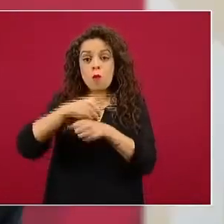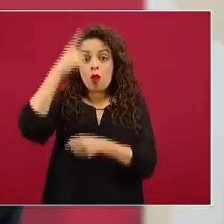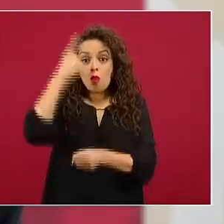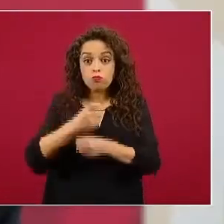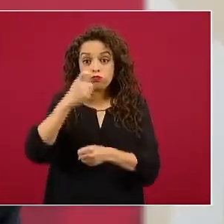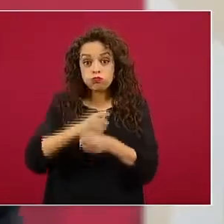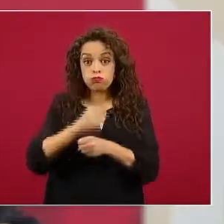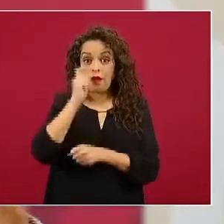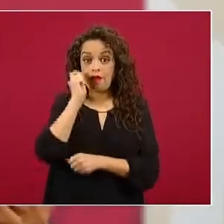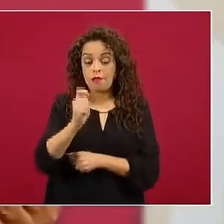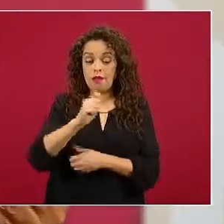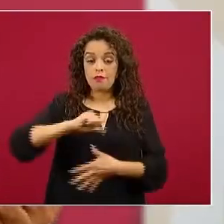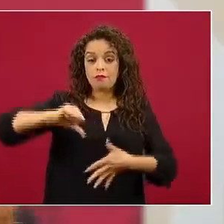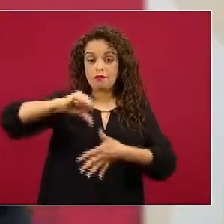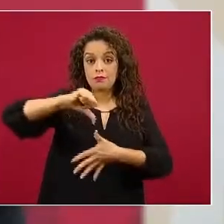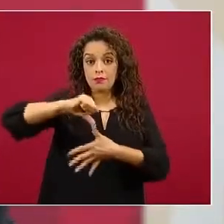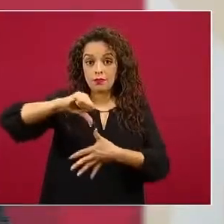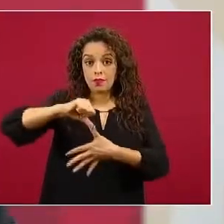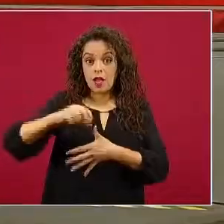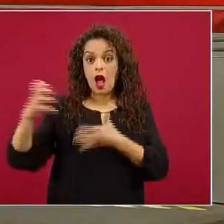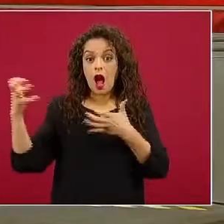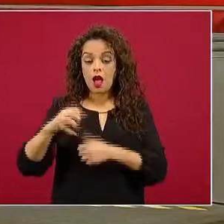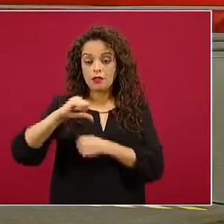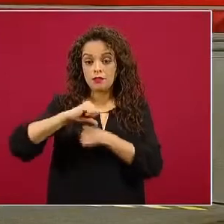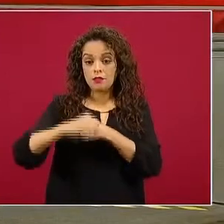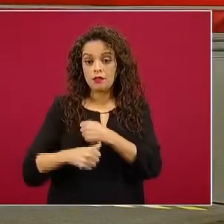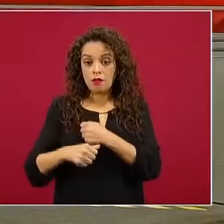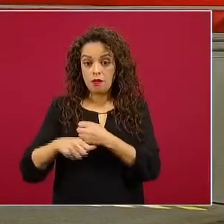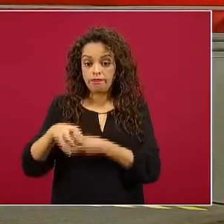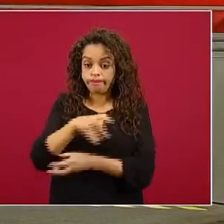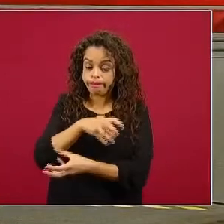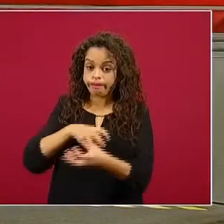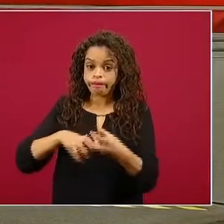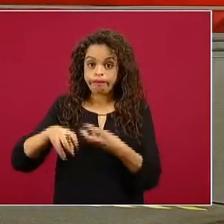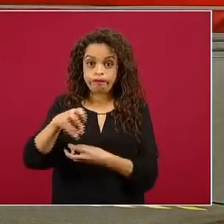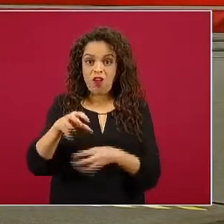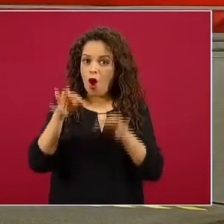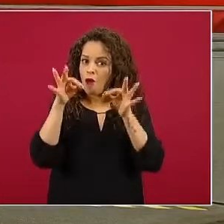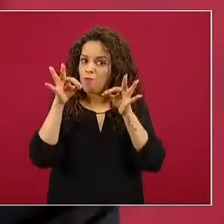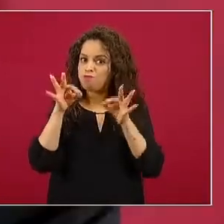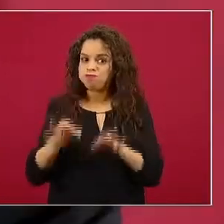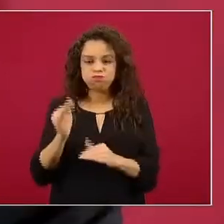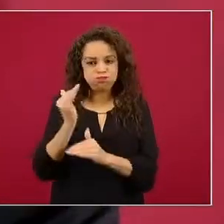llevar a cabo trasplantes de extremidades con éxito,